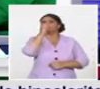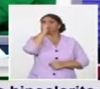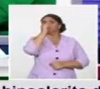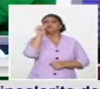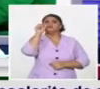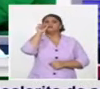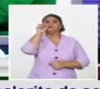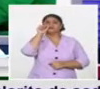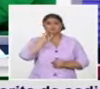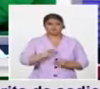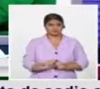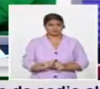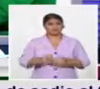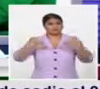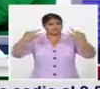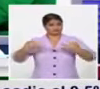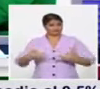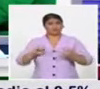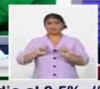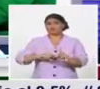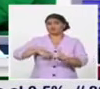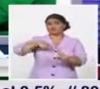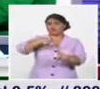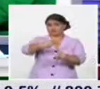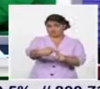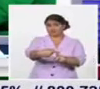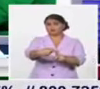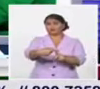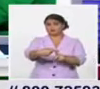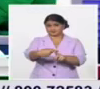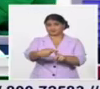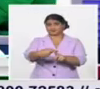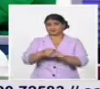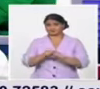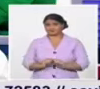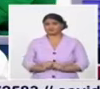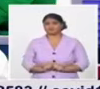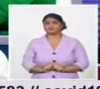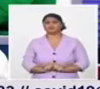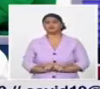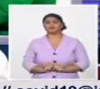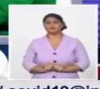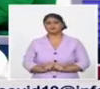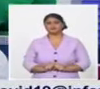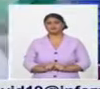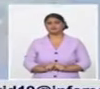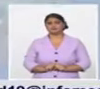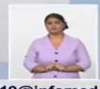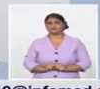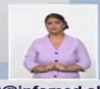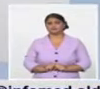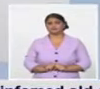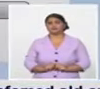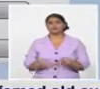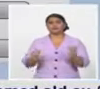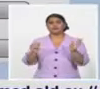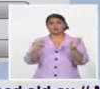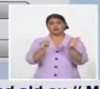y como resultado del análisis de estas muestras, se diagnostican